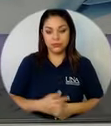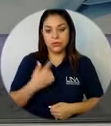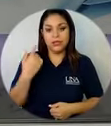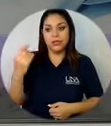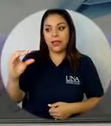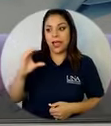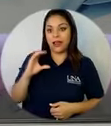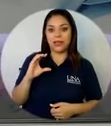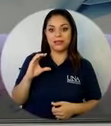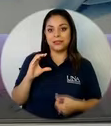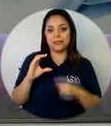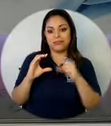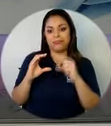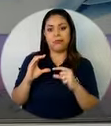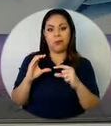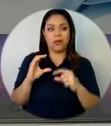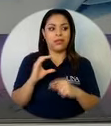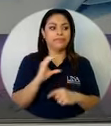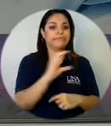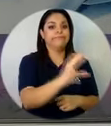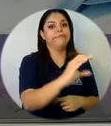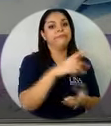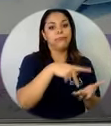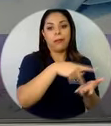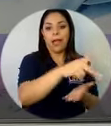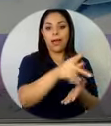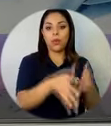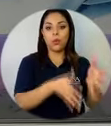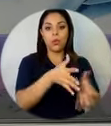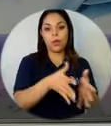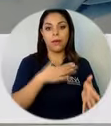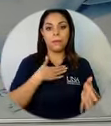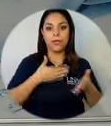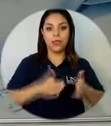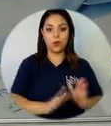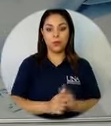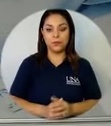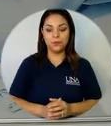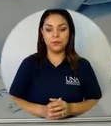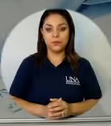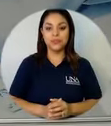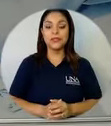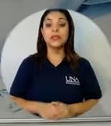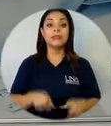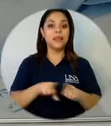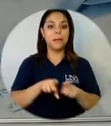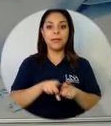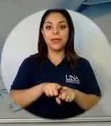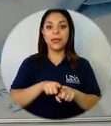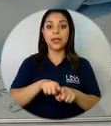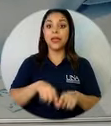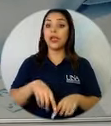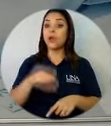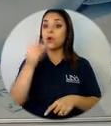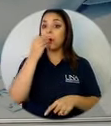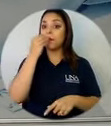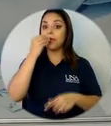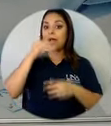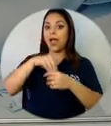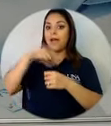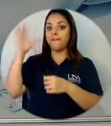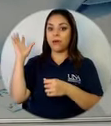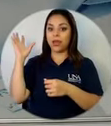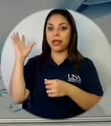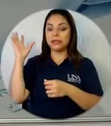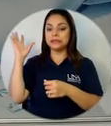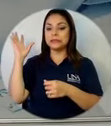trabajar, porque la ganancia que va a tener va a ser muy limitada. Porque además, la comida afuera no es tan